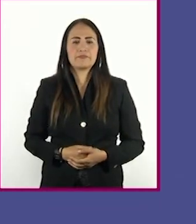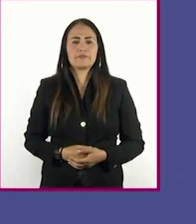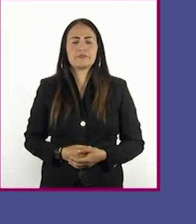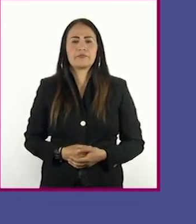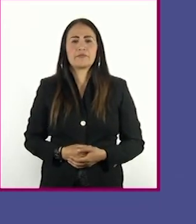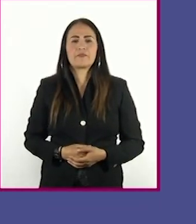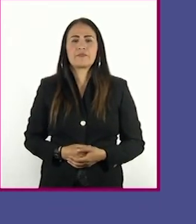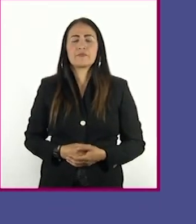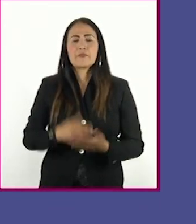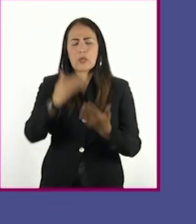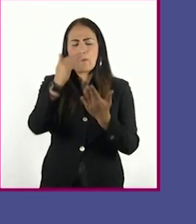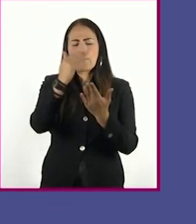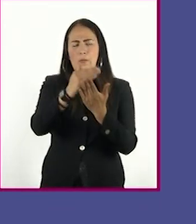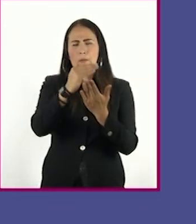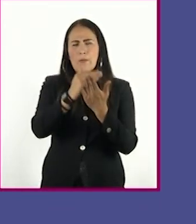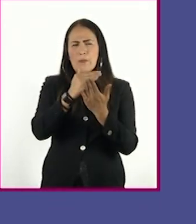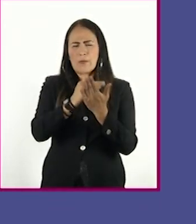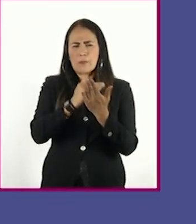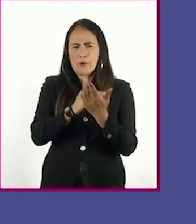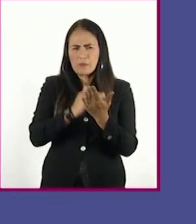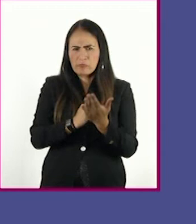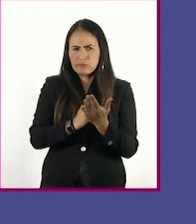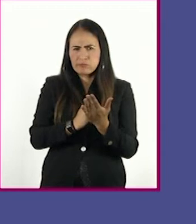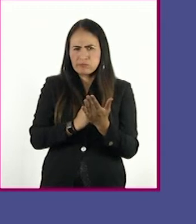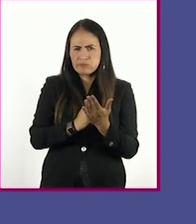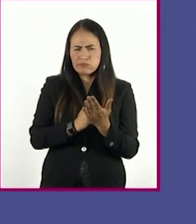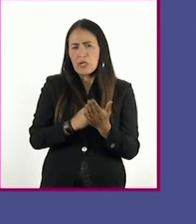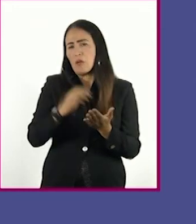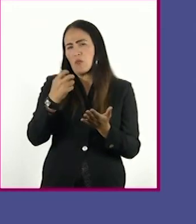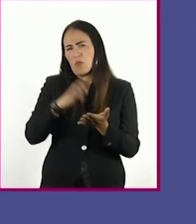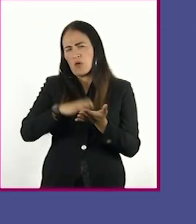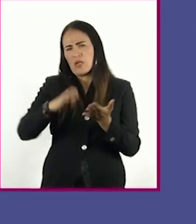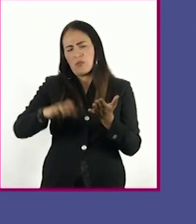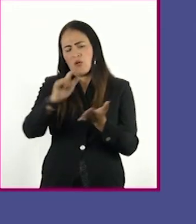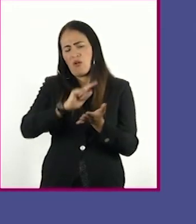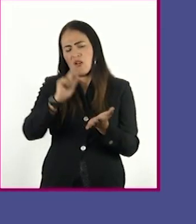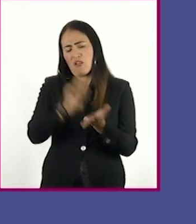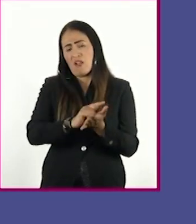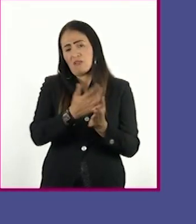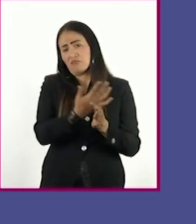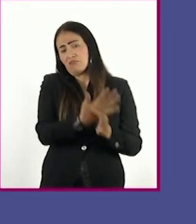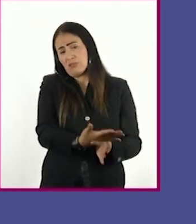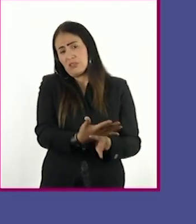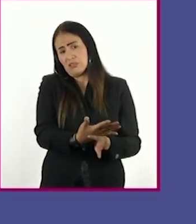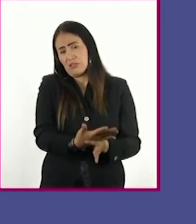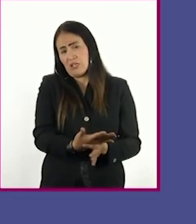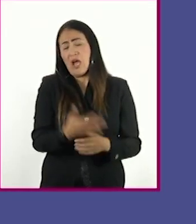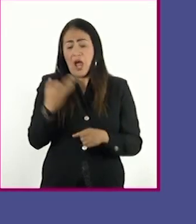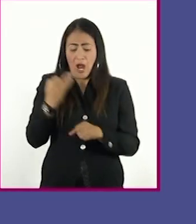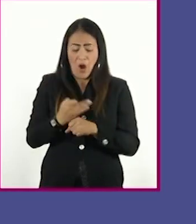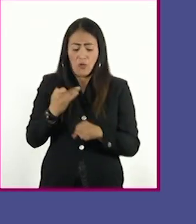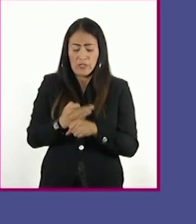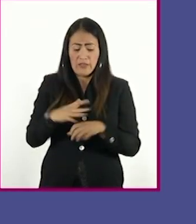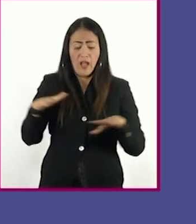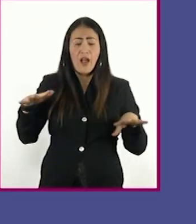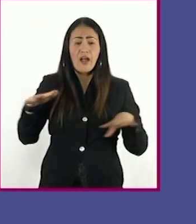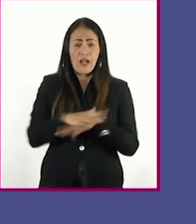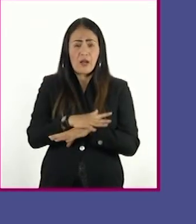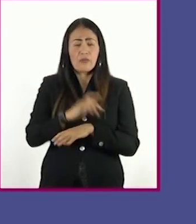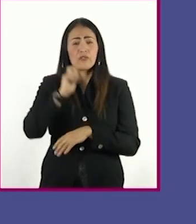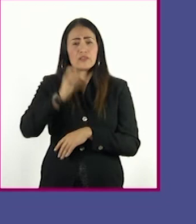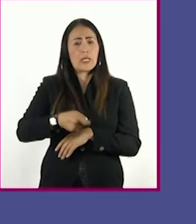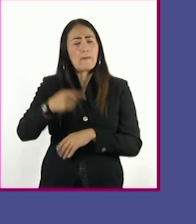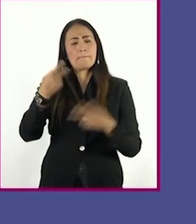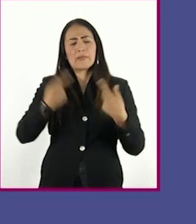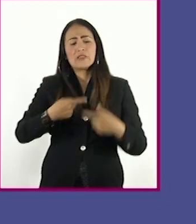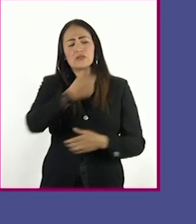pasos adelante que de la legislación, el cambio real comienza por la mentalidad de